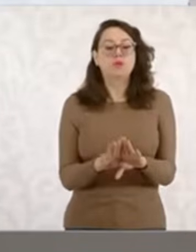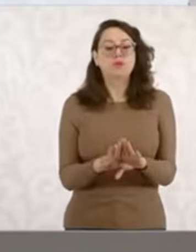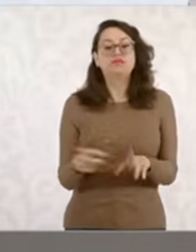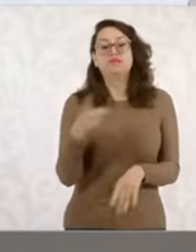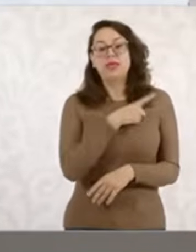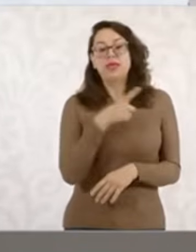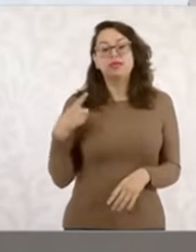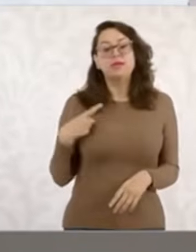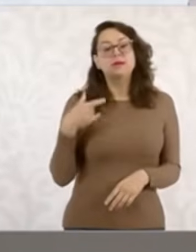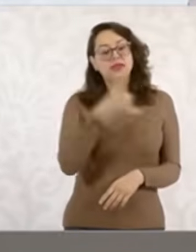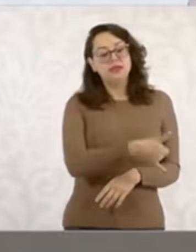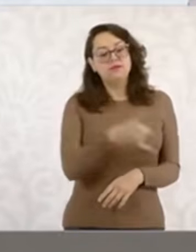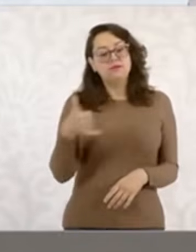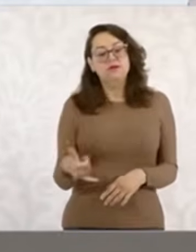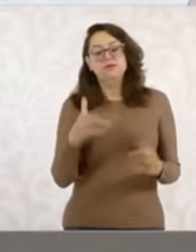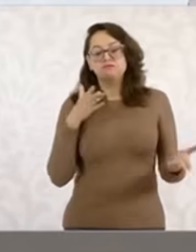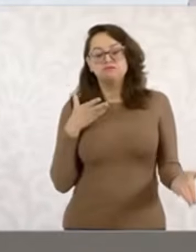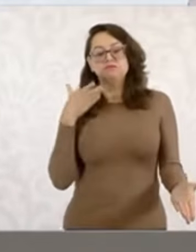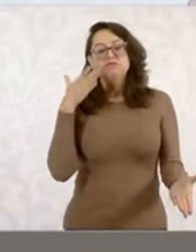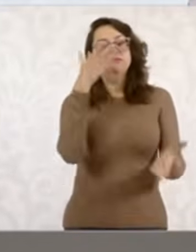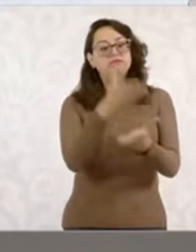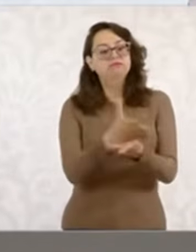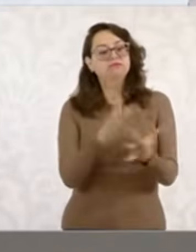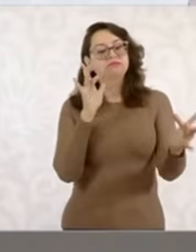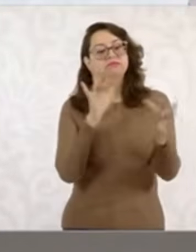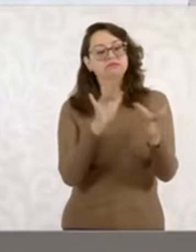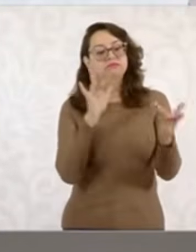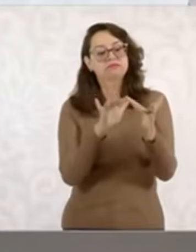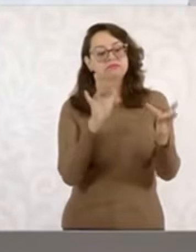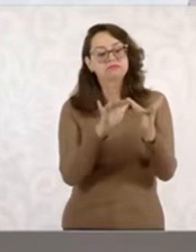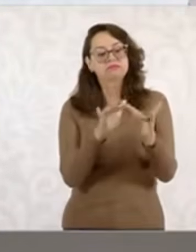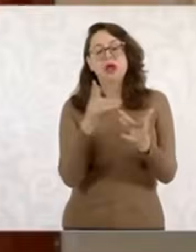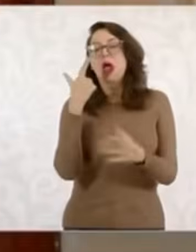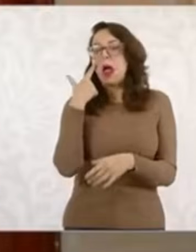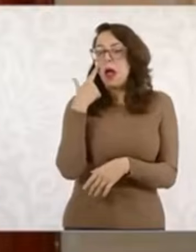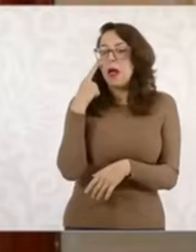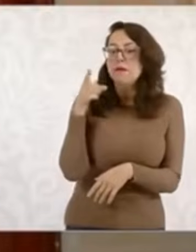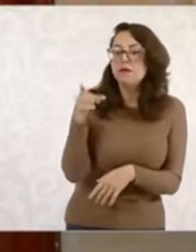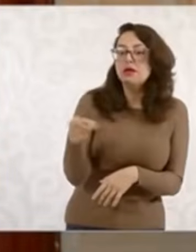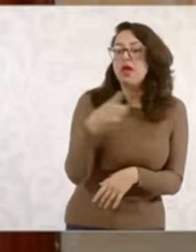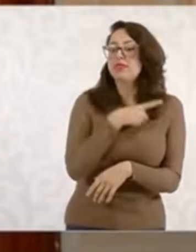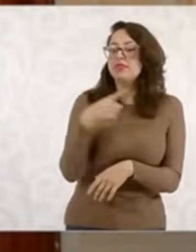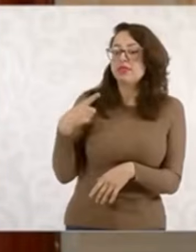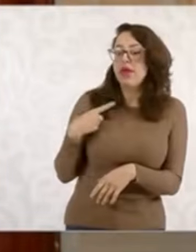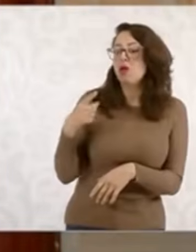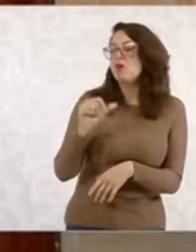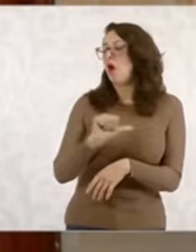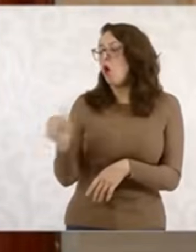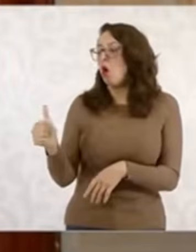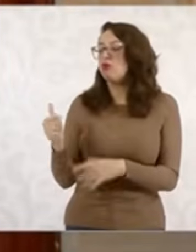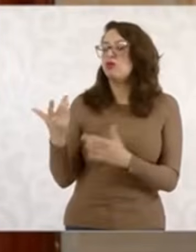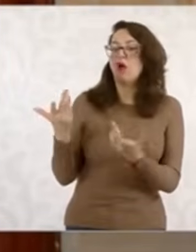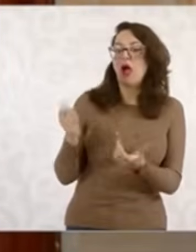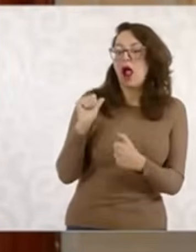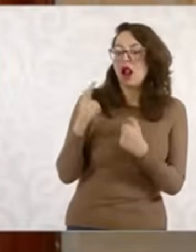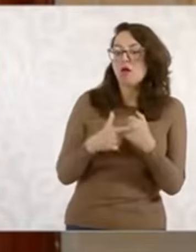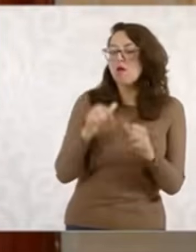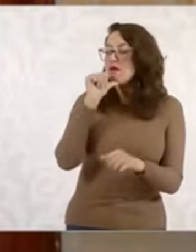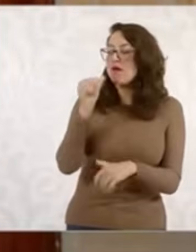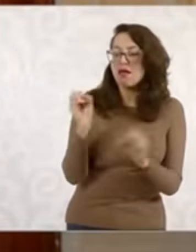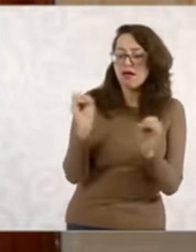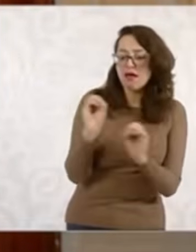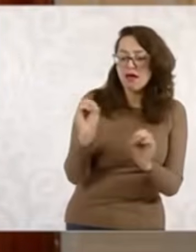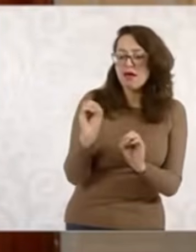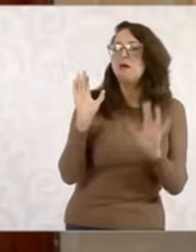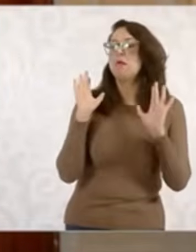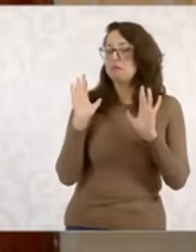se le busca, se le da una precalificación que se le llama, que no es más que encontrarlos como derechohabientes